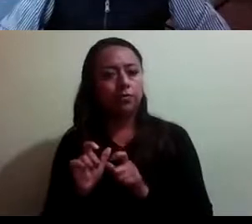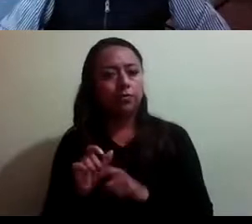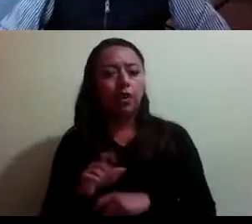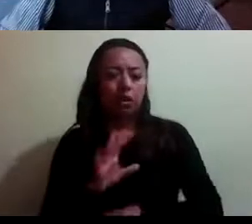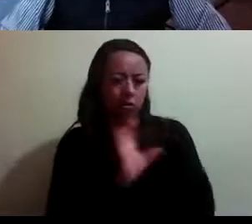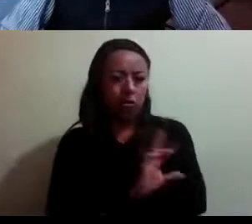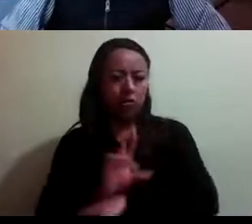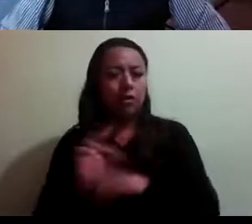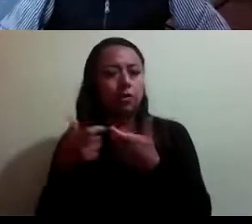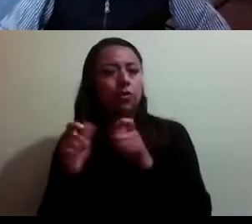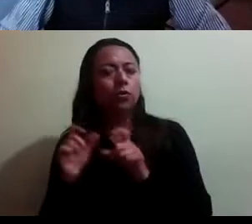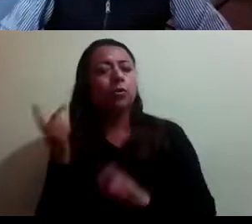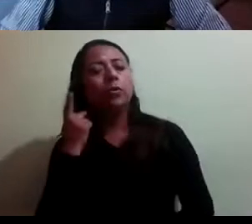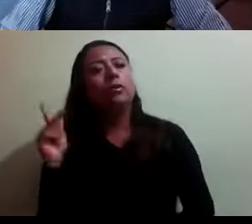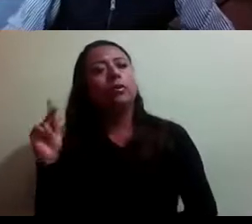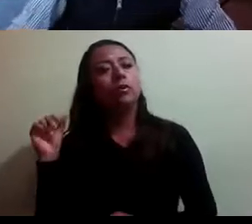favor.